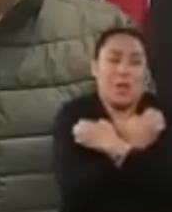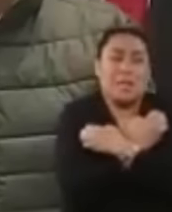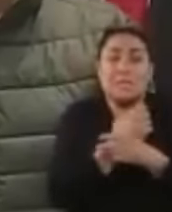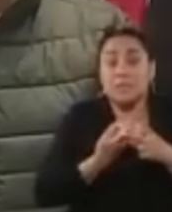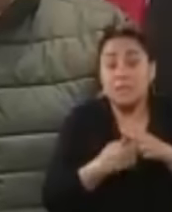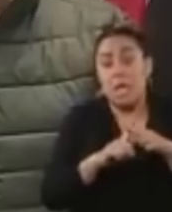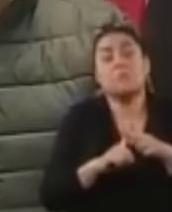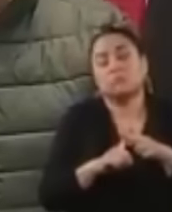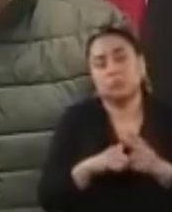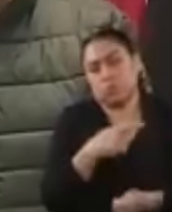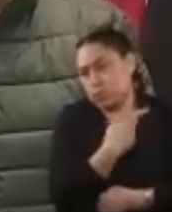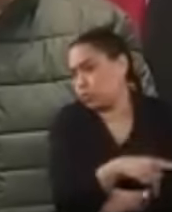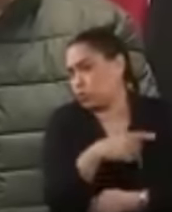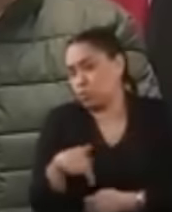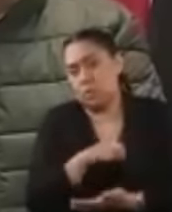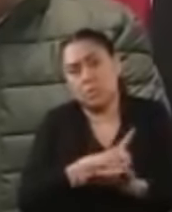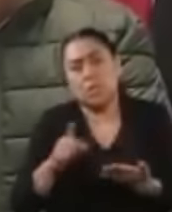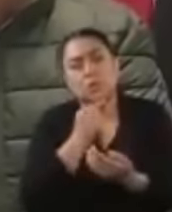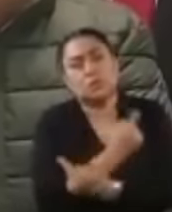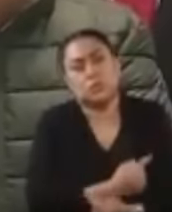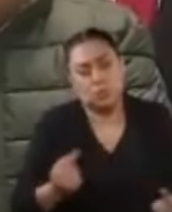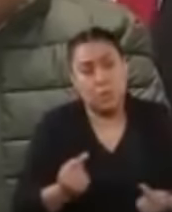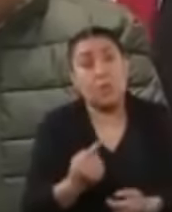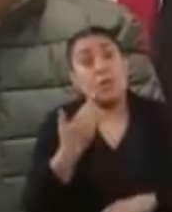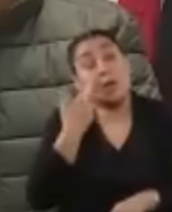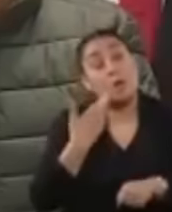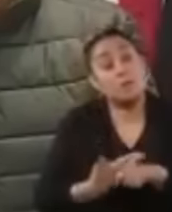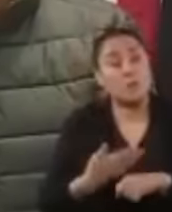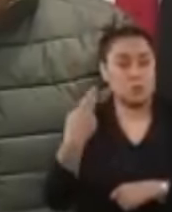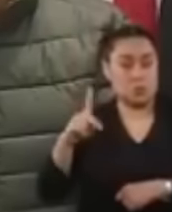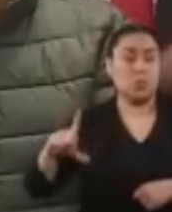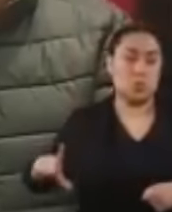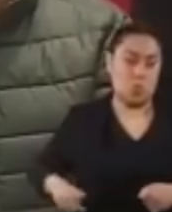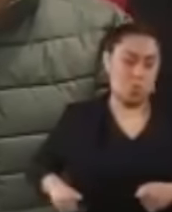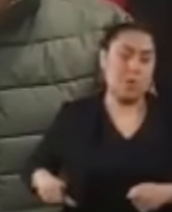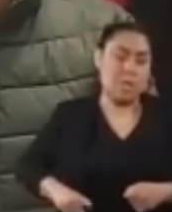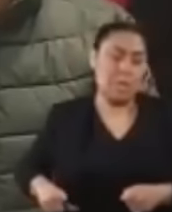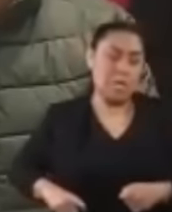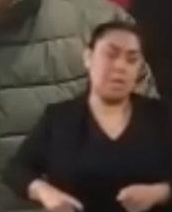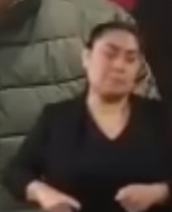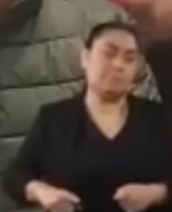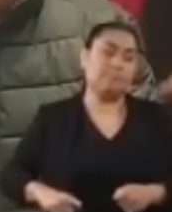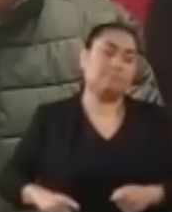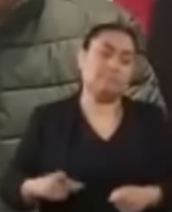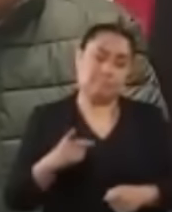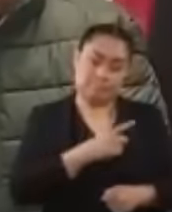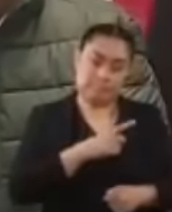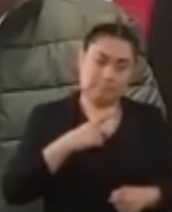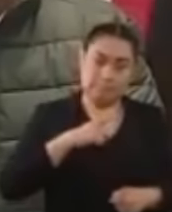derecho de la niñez y será responsabilidad del Estado concientizar sobre